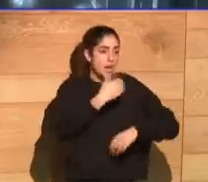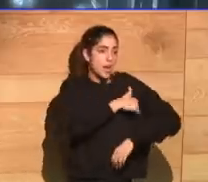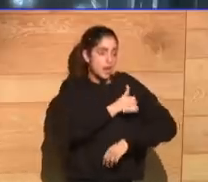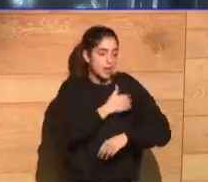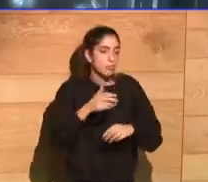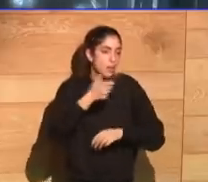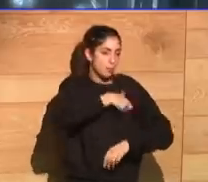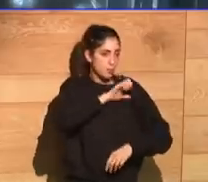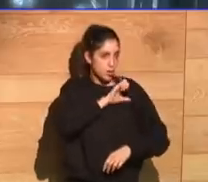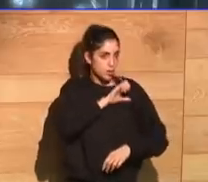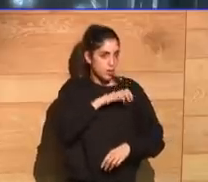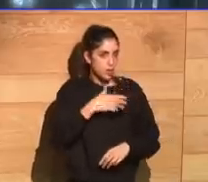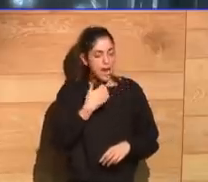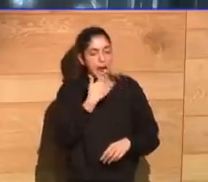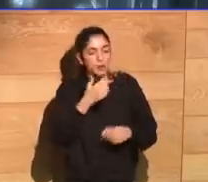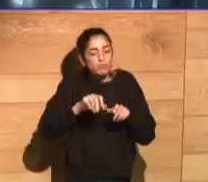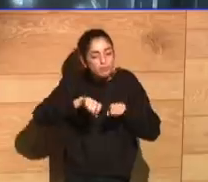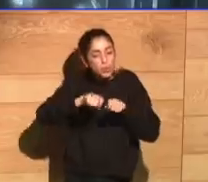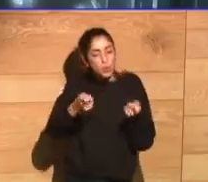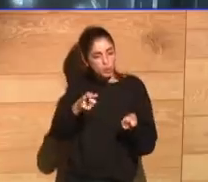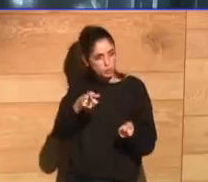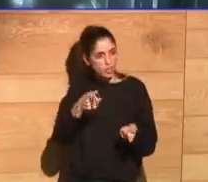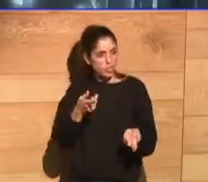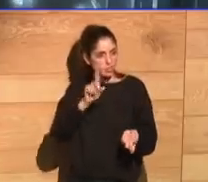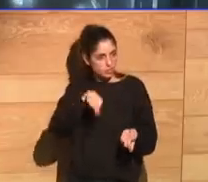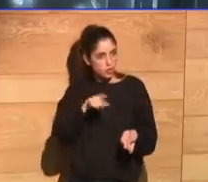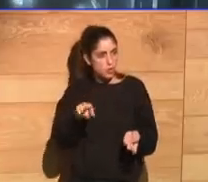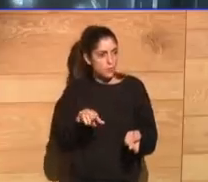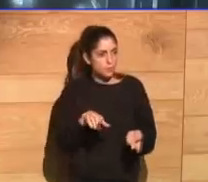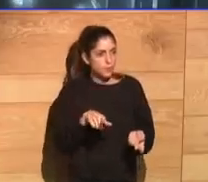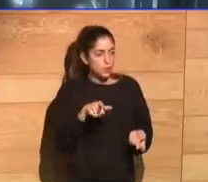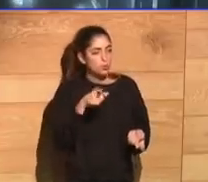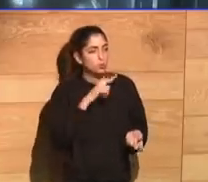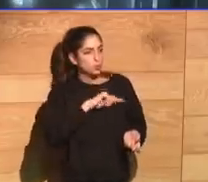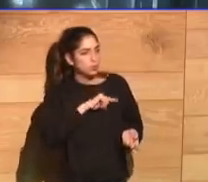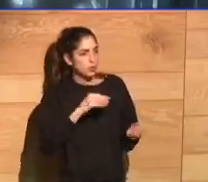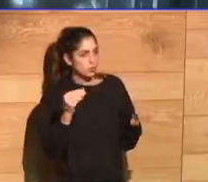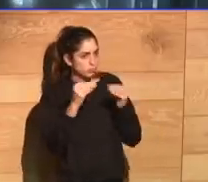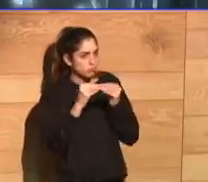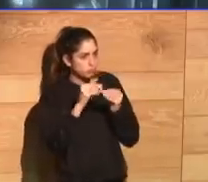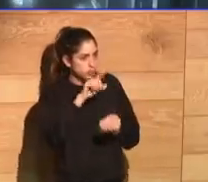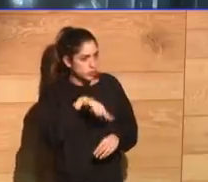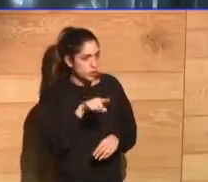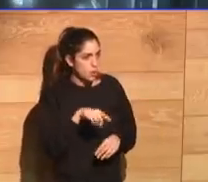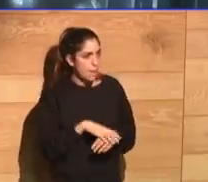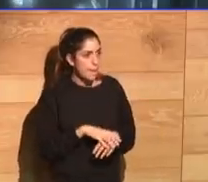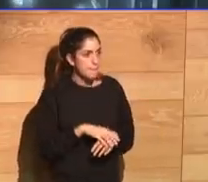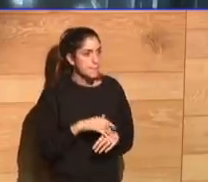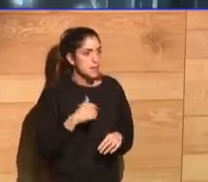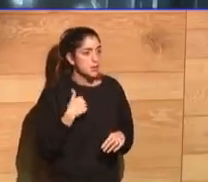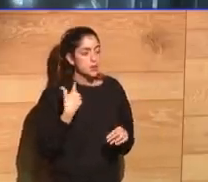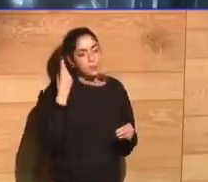algo roto ahí, ¿no? ¿No, no tienes esa sensación tú, Arturo? Que tú eres muy de bandas sonoras también. Bueno, lo que hacen es un